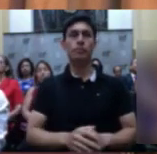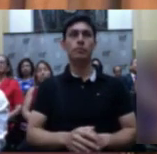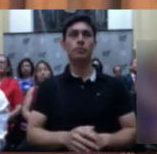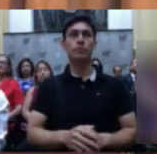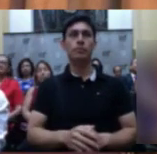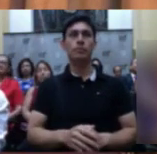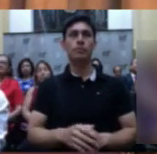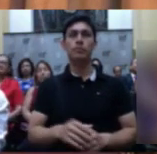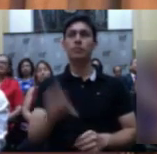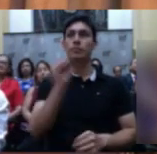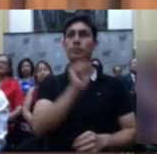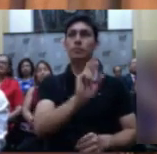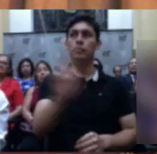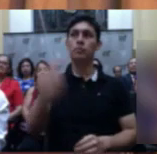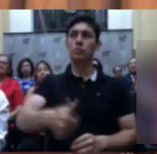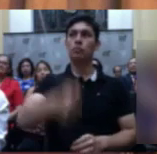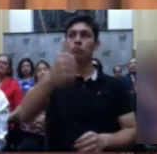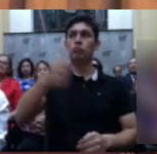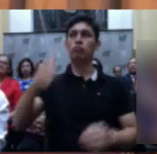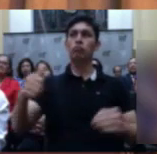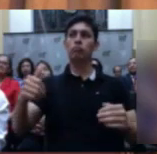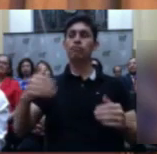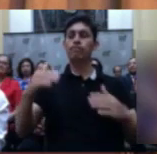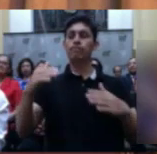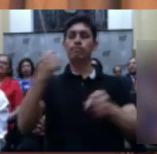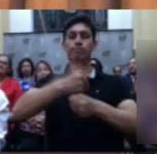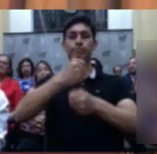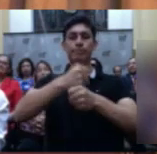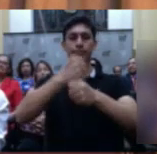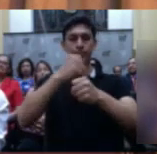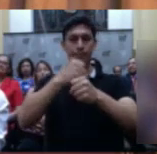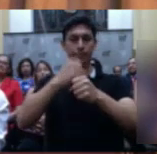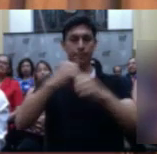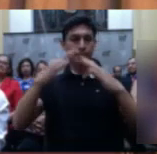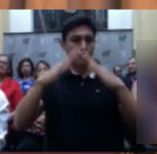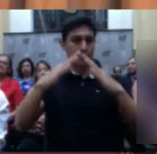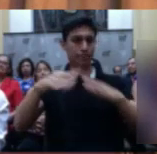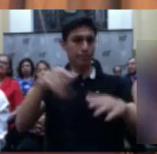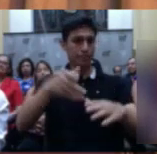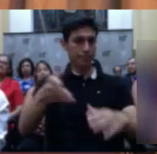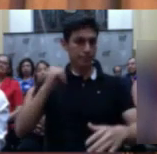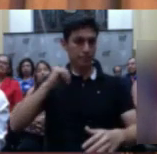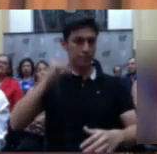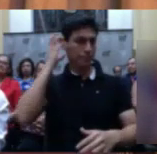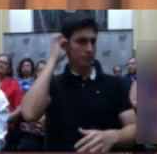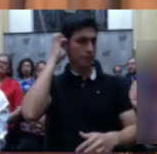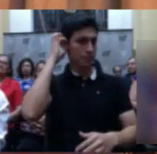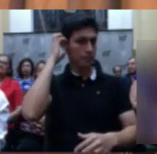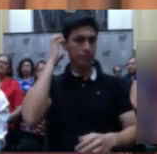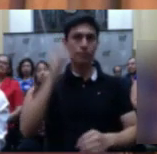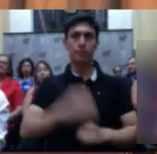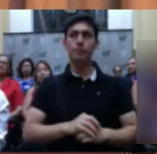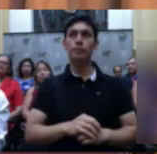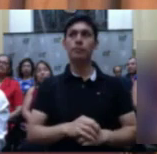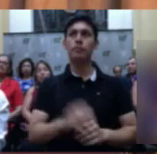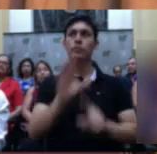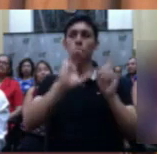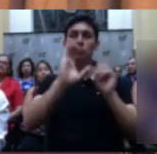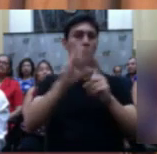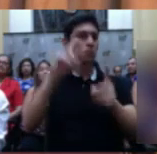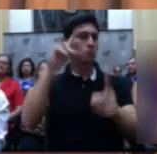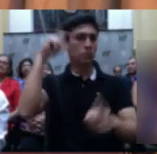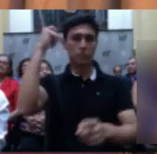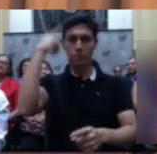señores funcionarios de la Municipalidad de Miraflores, señores representantes de instituciones educativas, culturales, políticas,